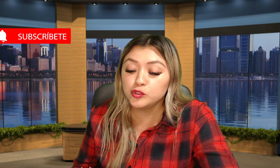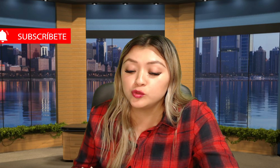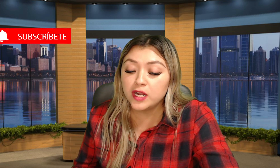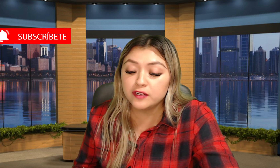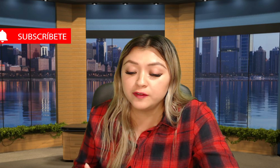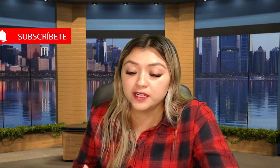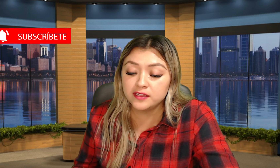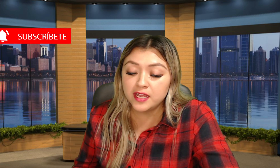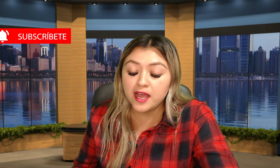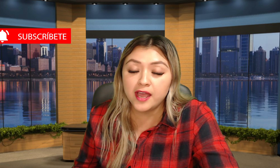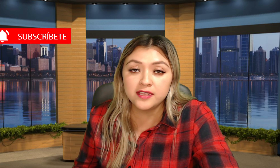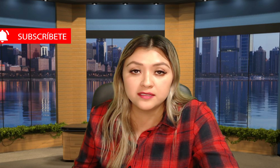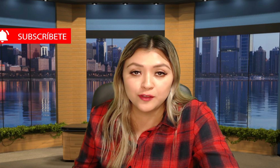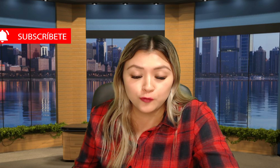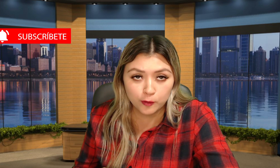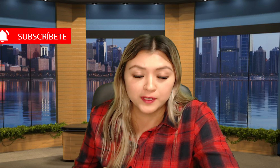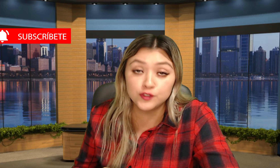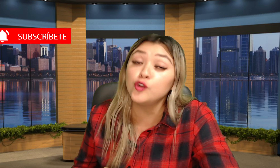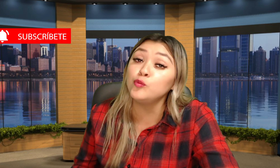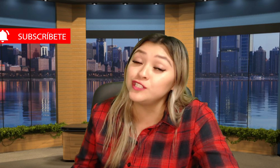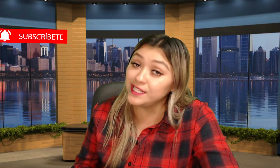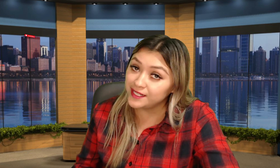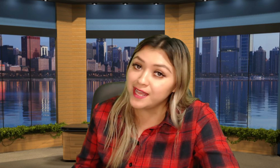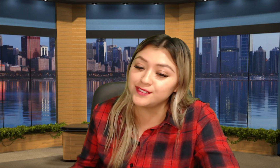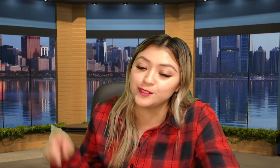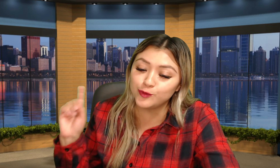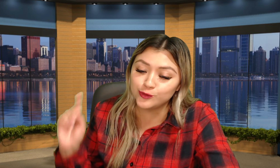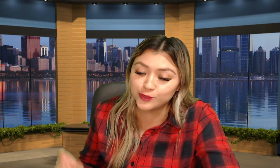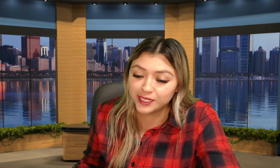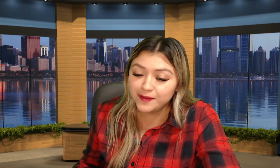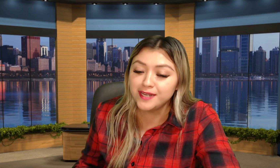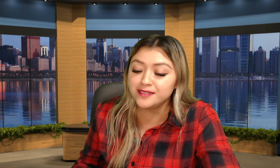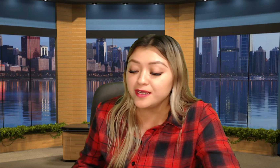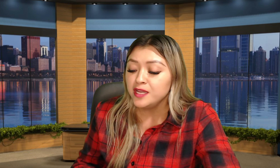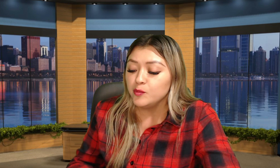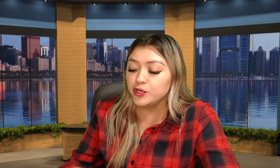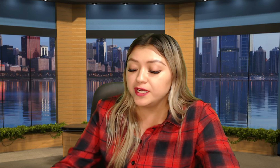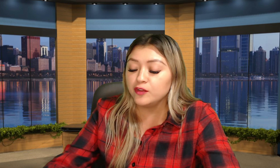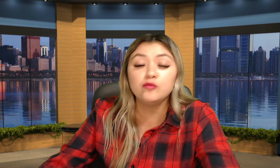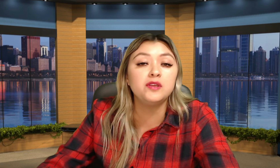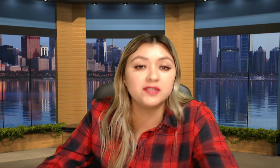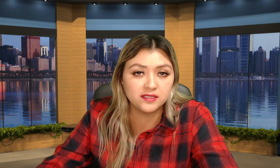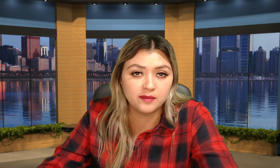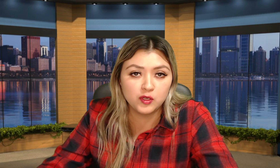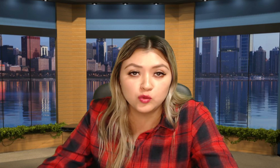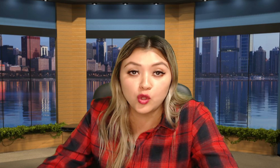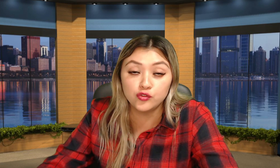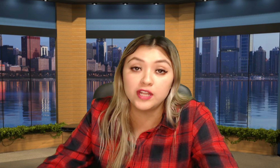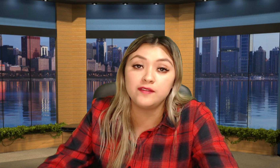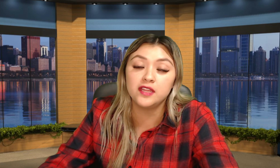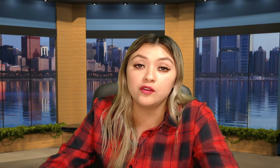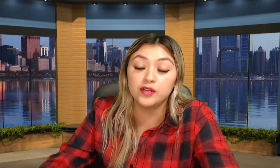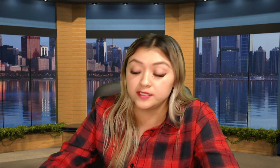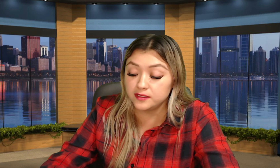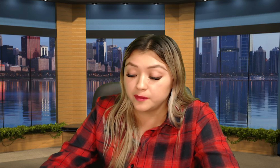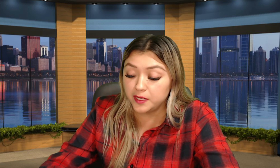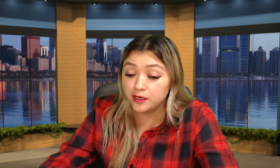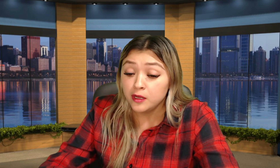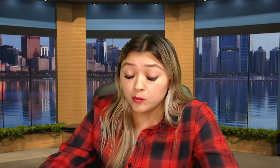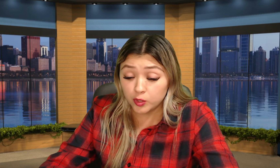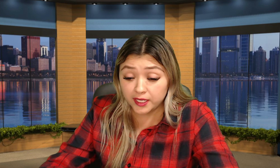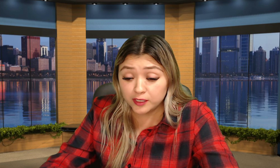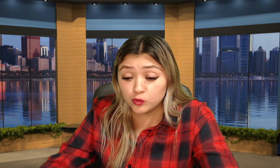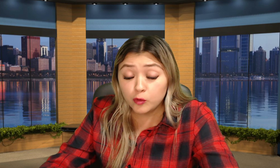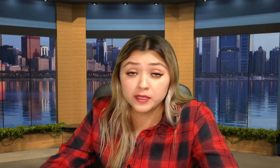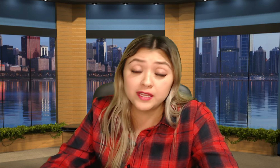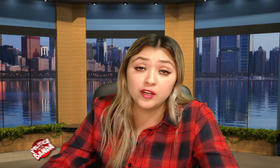su postura referente a esta información. Muchas gracias por suscribirse, por llegar conmigo hasta este minuto del video. Gracias también